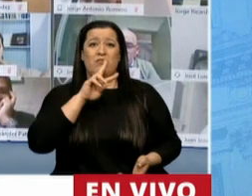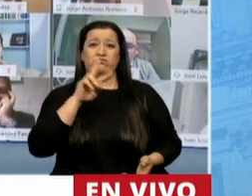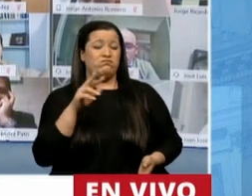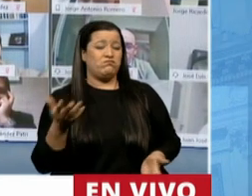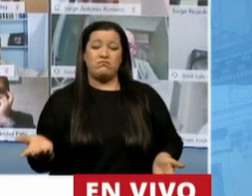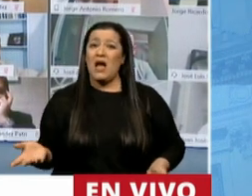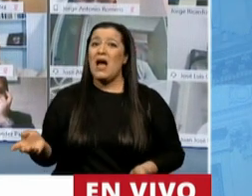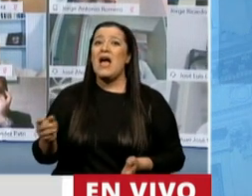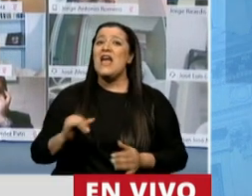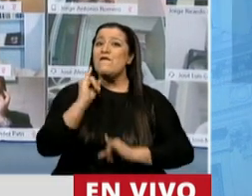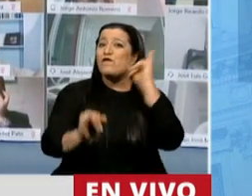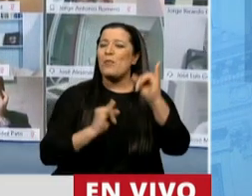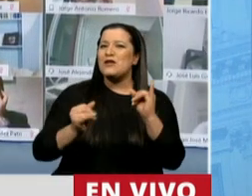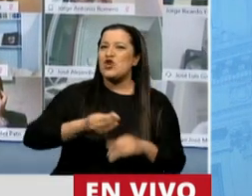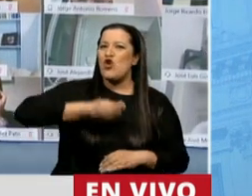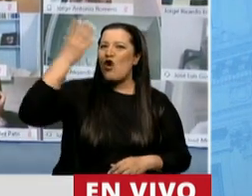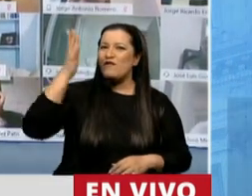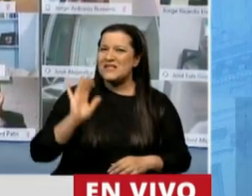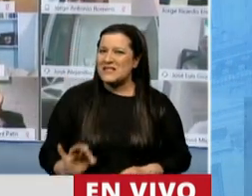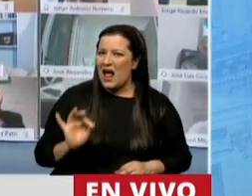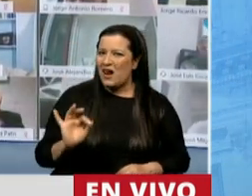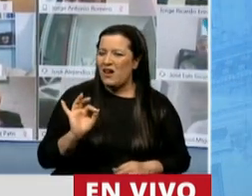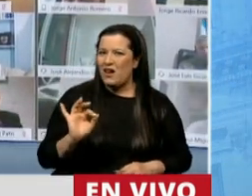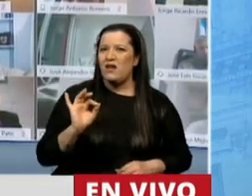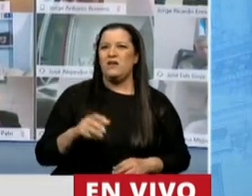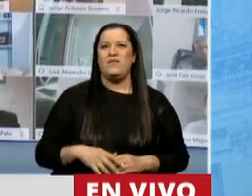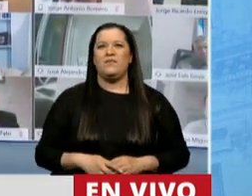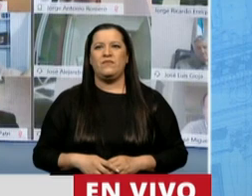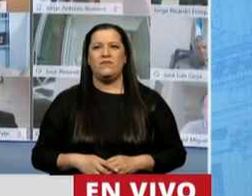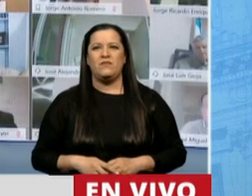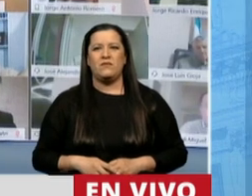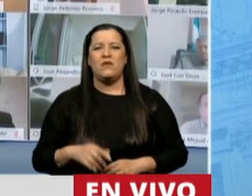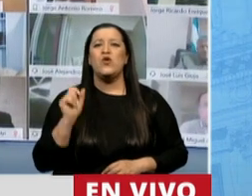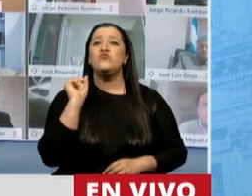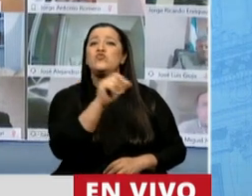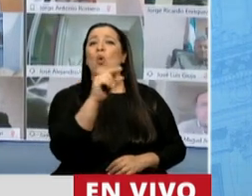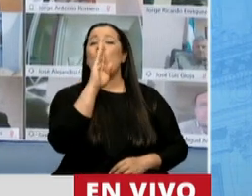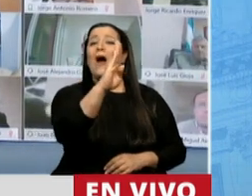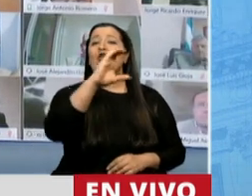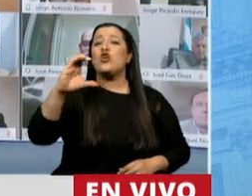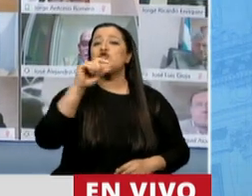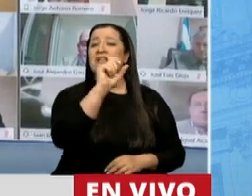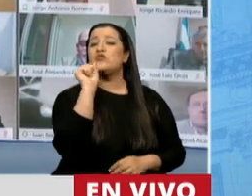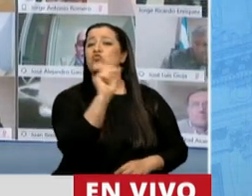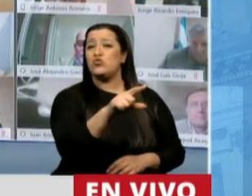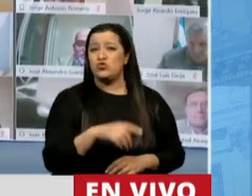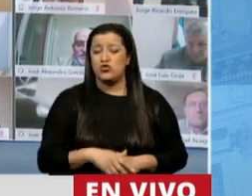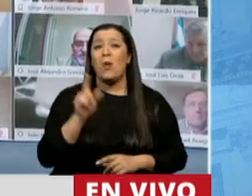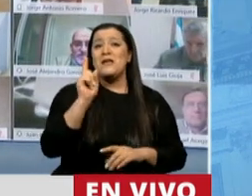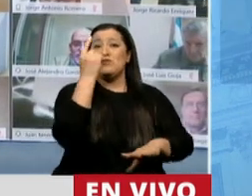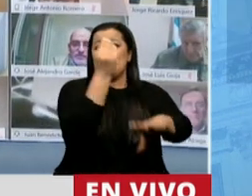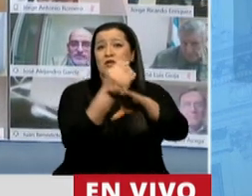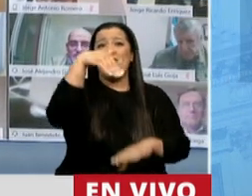datos oficiales datos oficiales del Banco Central de su Banco Central con Moreno